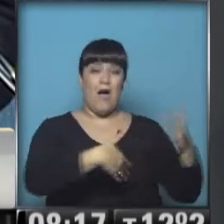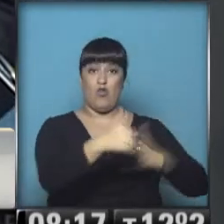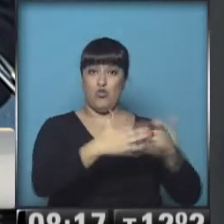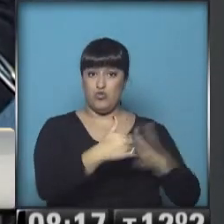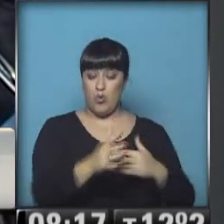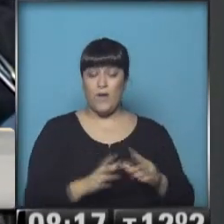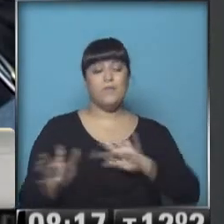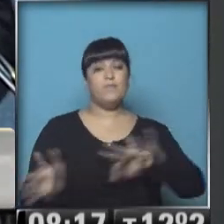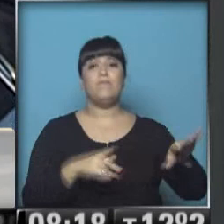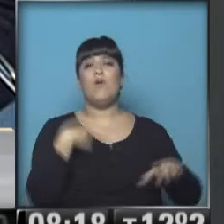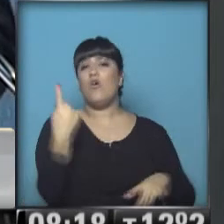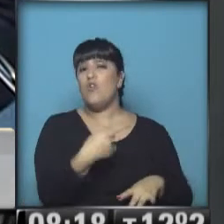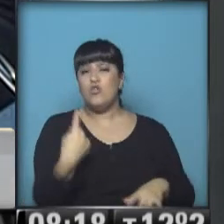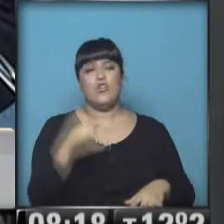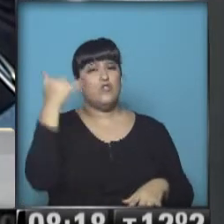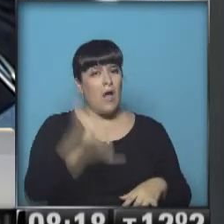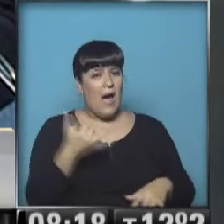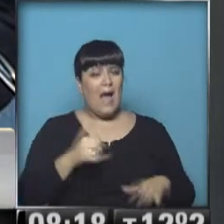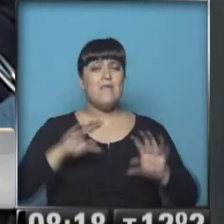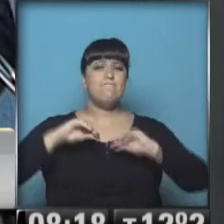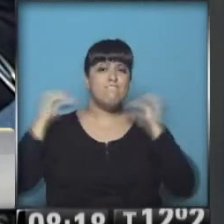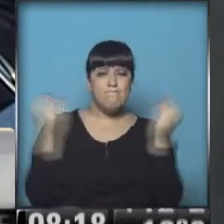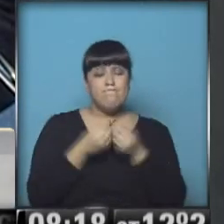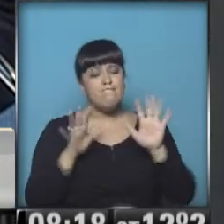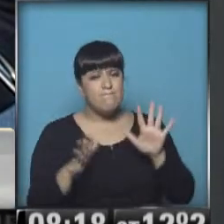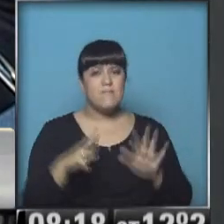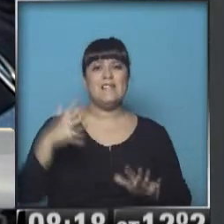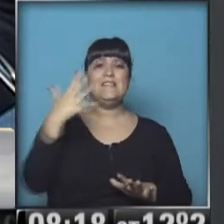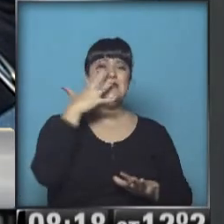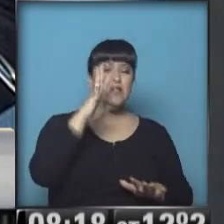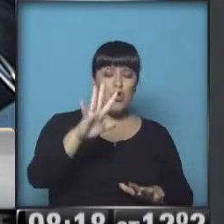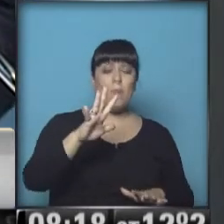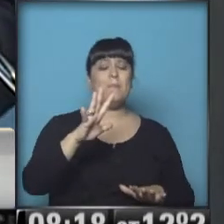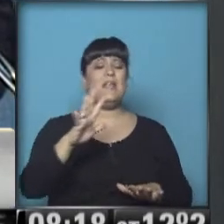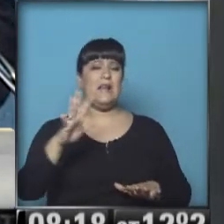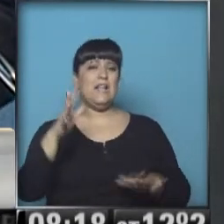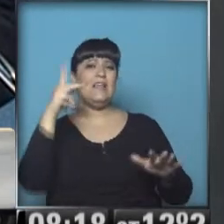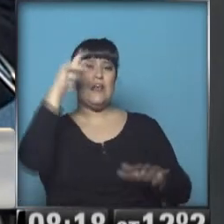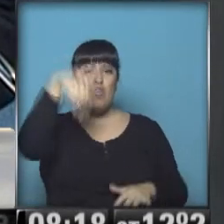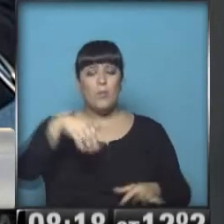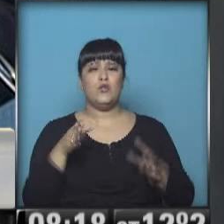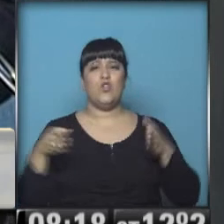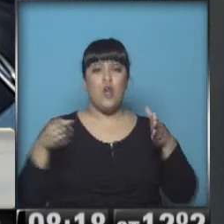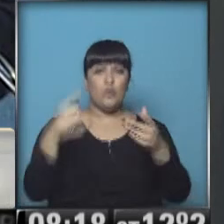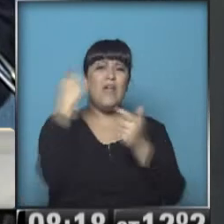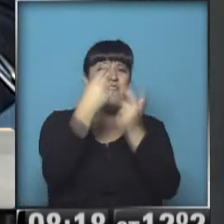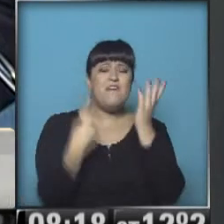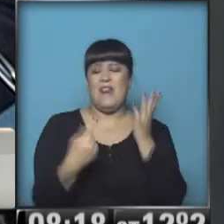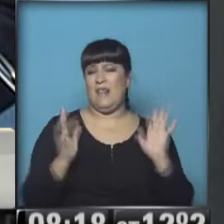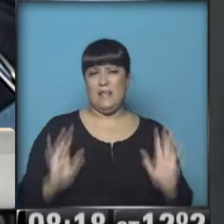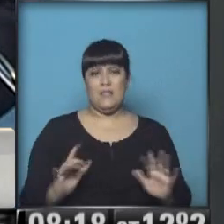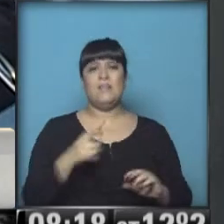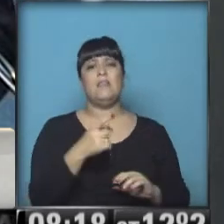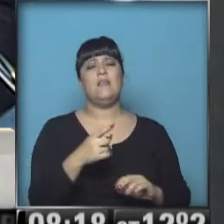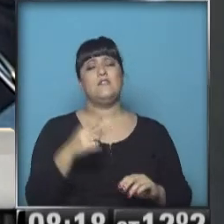es que nosotros tenemos acumulados aproximadamente cerca de 5 mil kilómetros de rutas con diferentes características más de 2.000